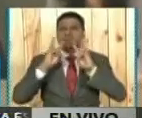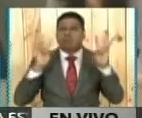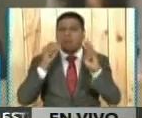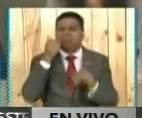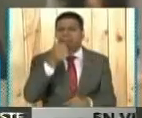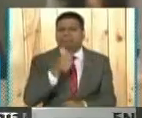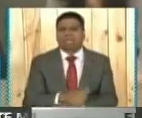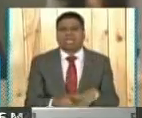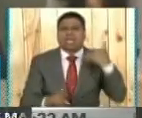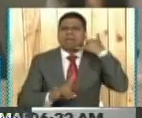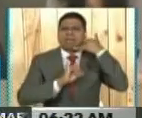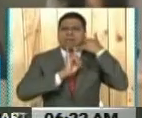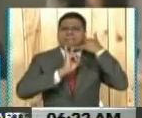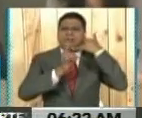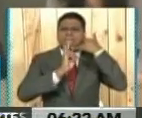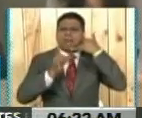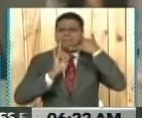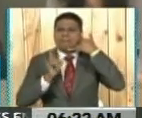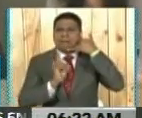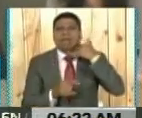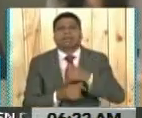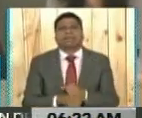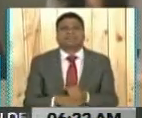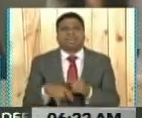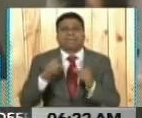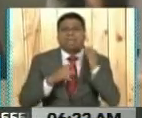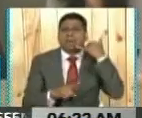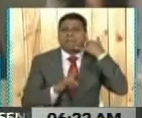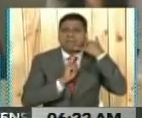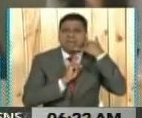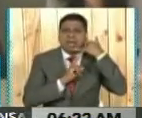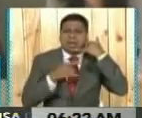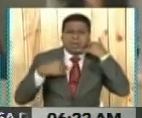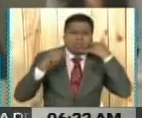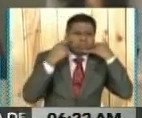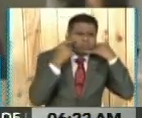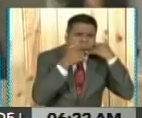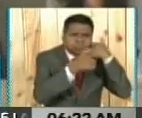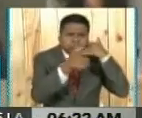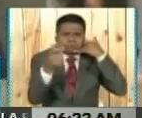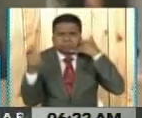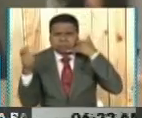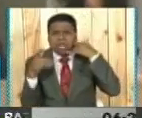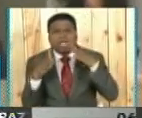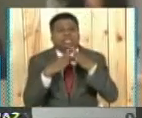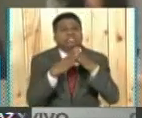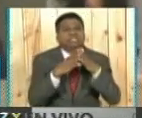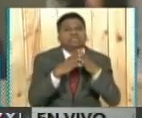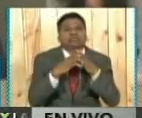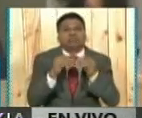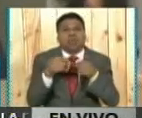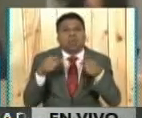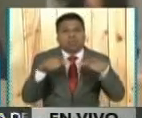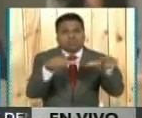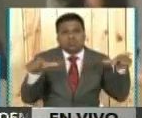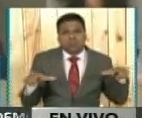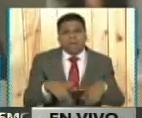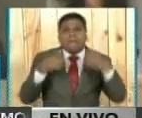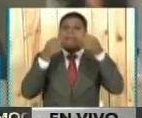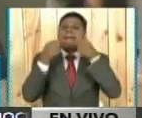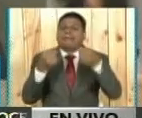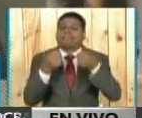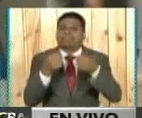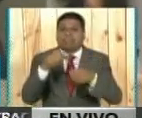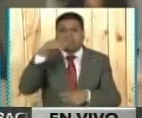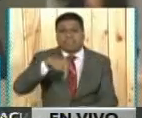de telefonía celular, el monitoreo en tiempo real de todas las cárceles del país y